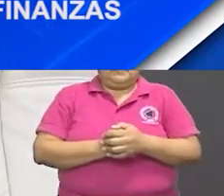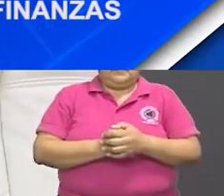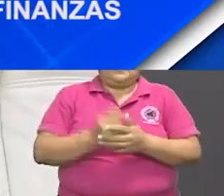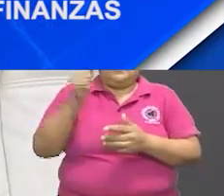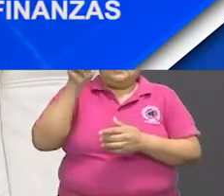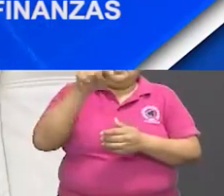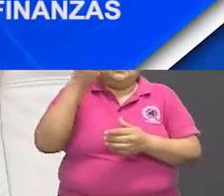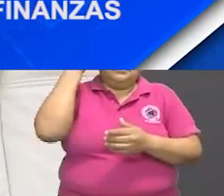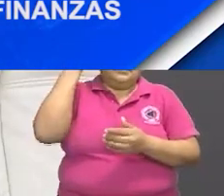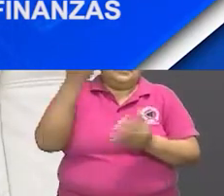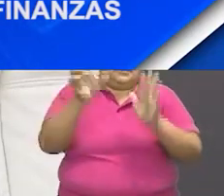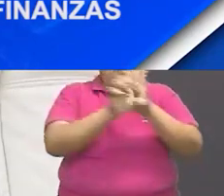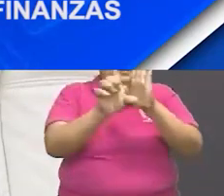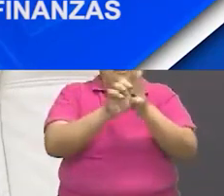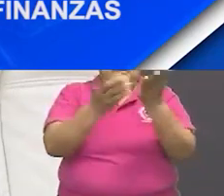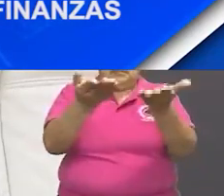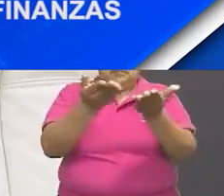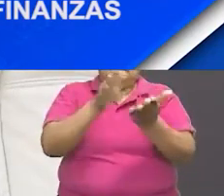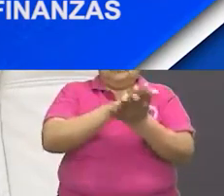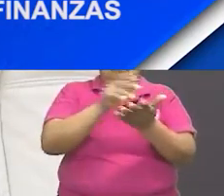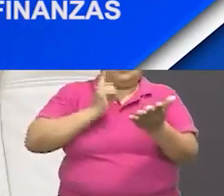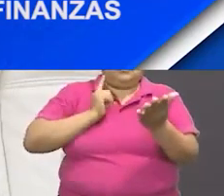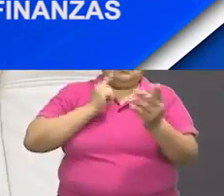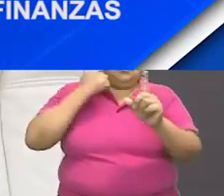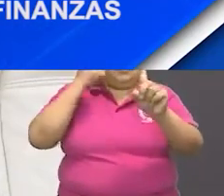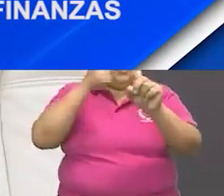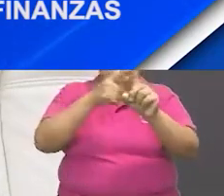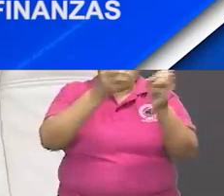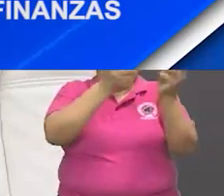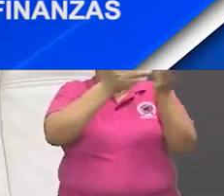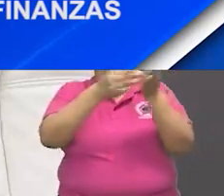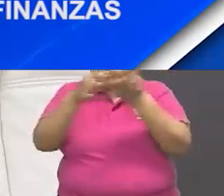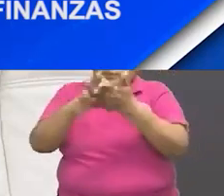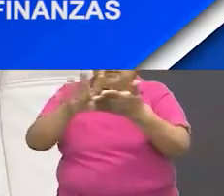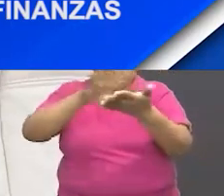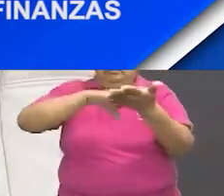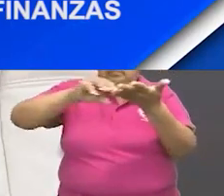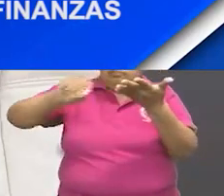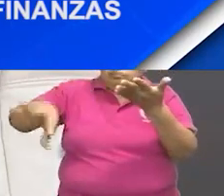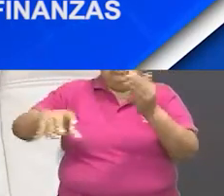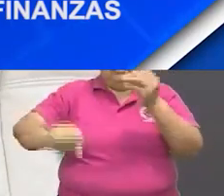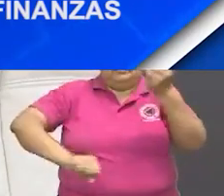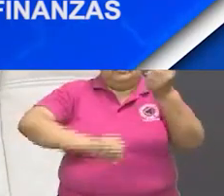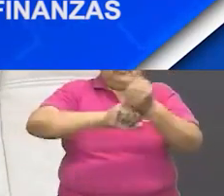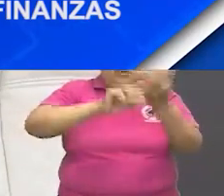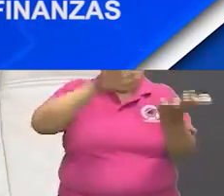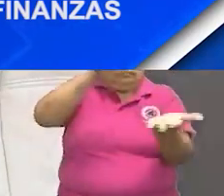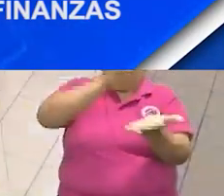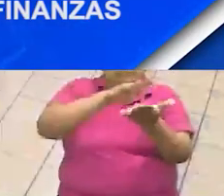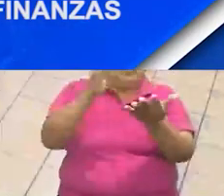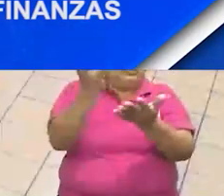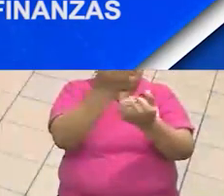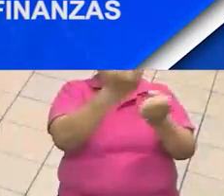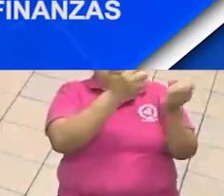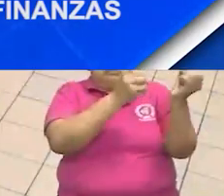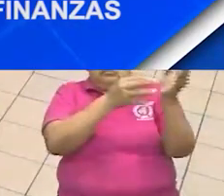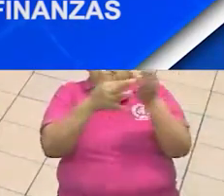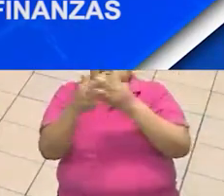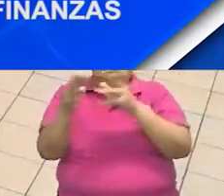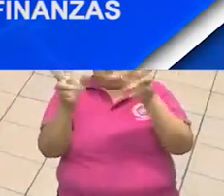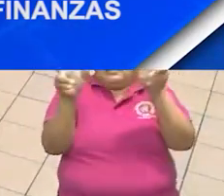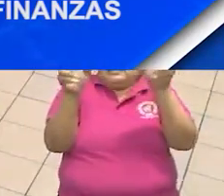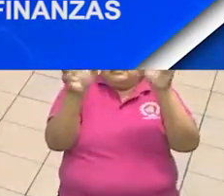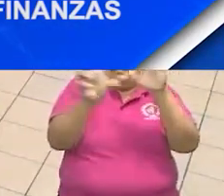Esta iniciativa de ley tiene por objeto ordenar, depurar y consolidar todo el ordenamiento jurídico de